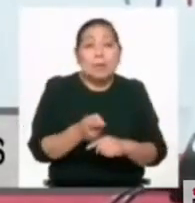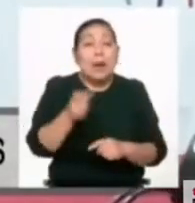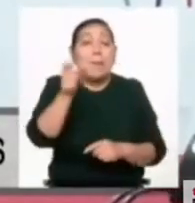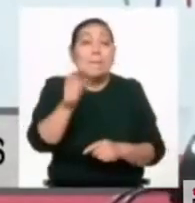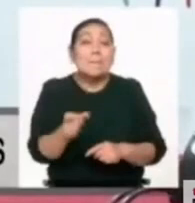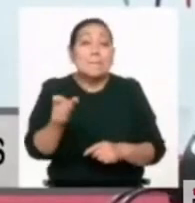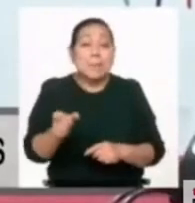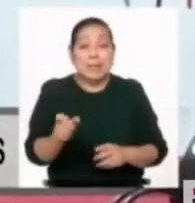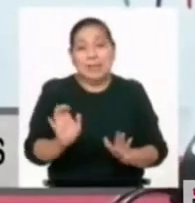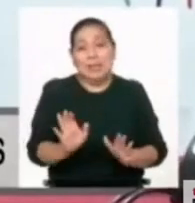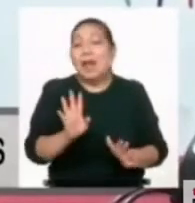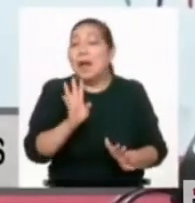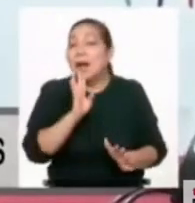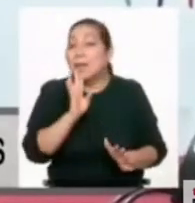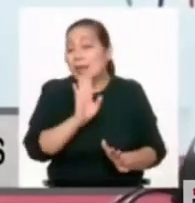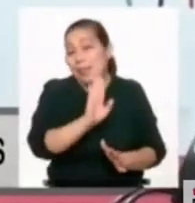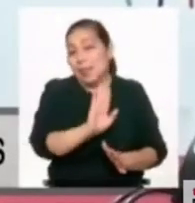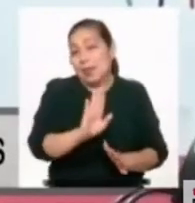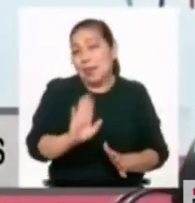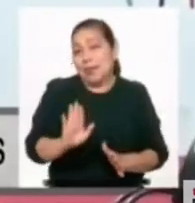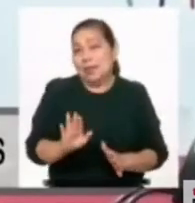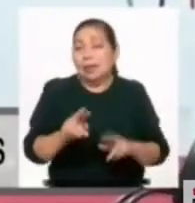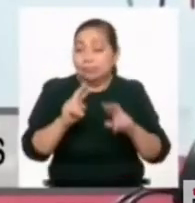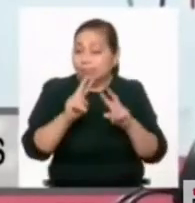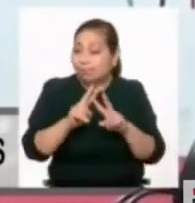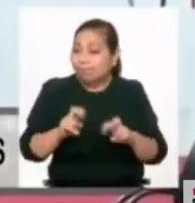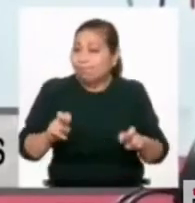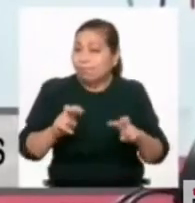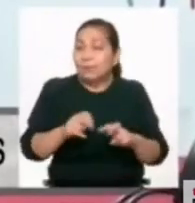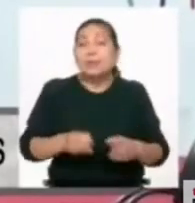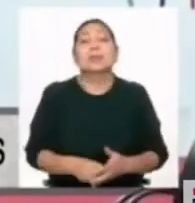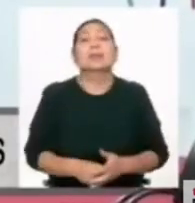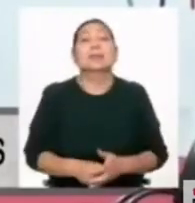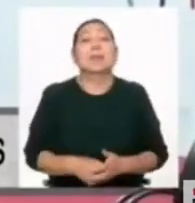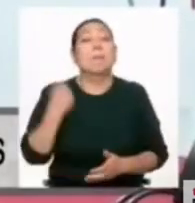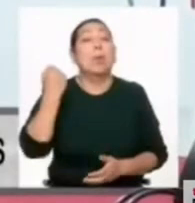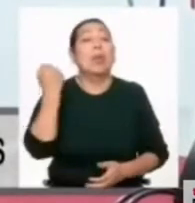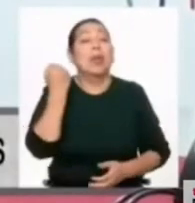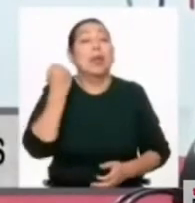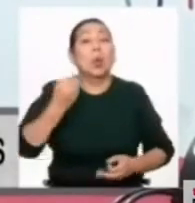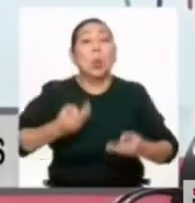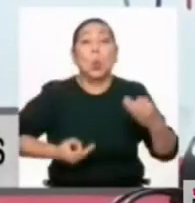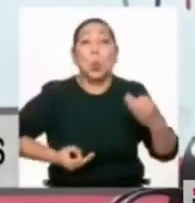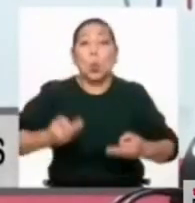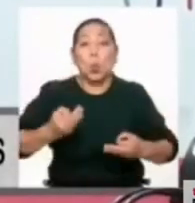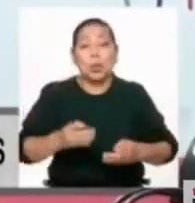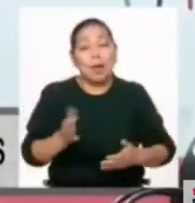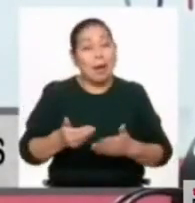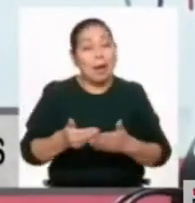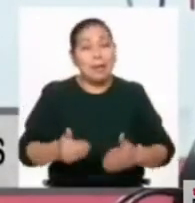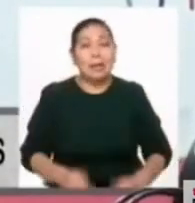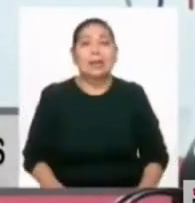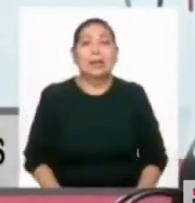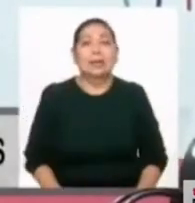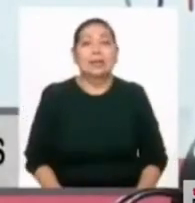las personas que han dialogado allí, y eso lo analizará el Poder Judicial en su oportunidad.